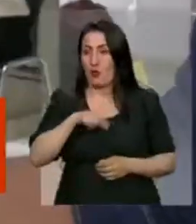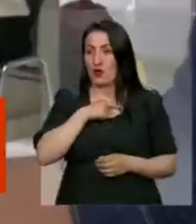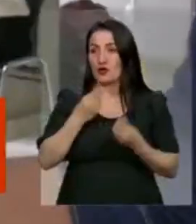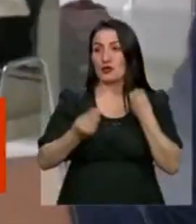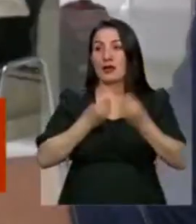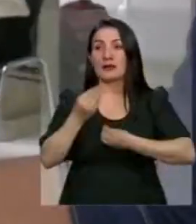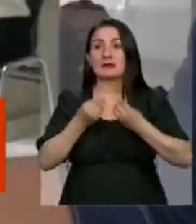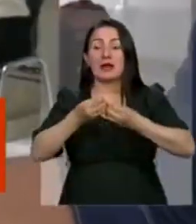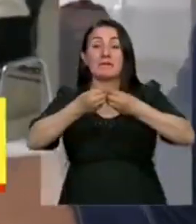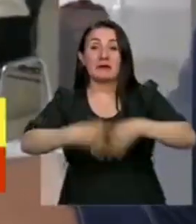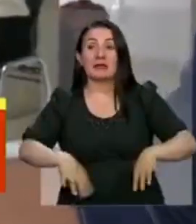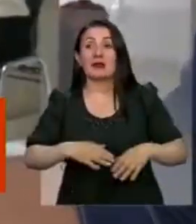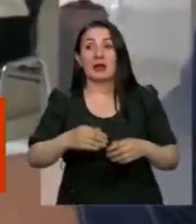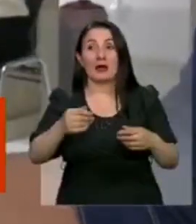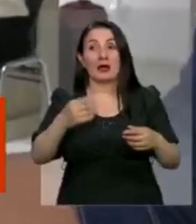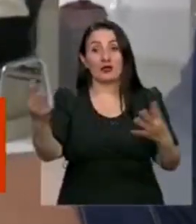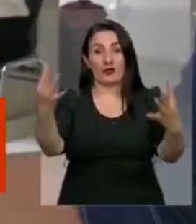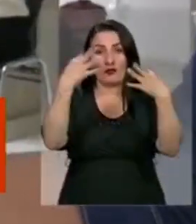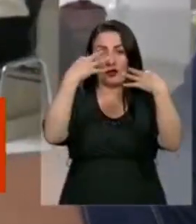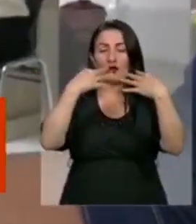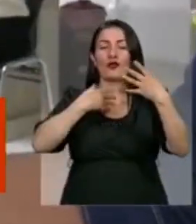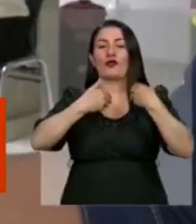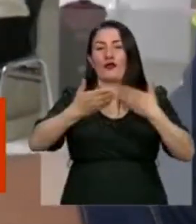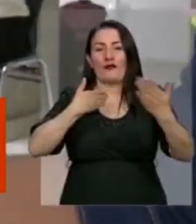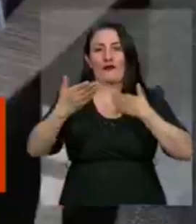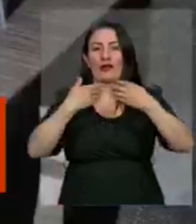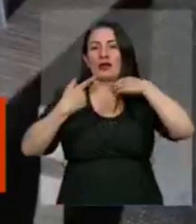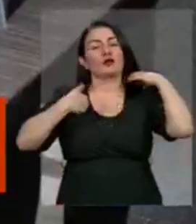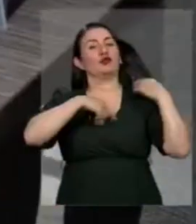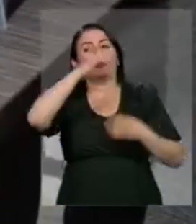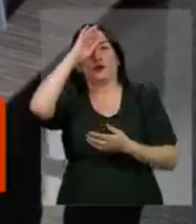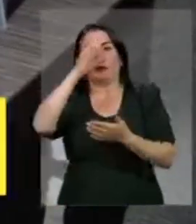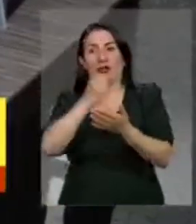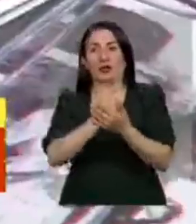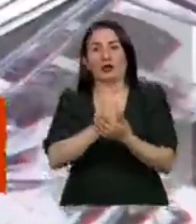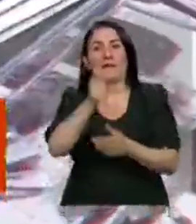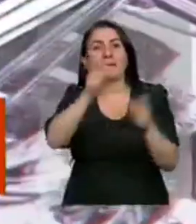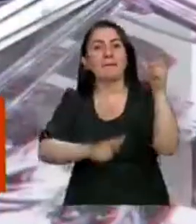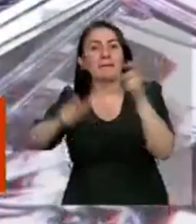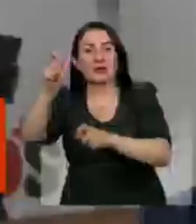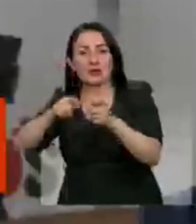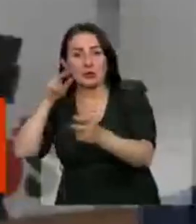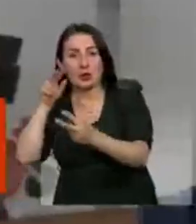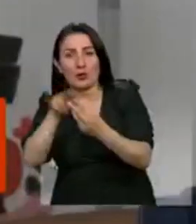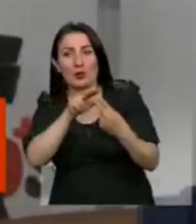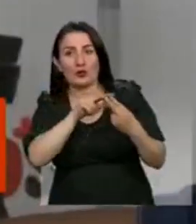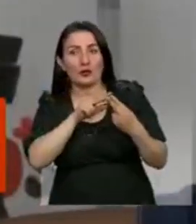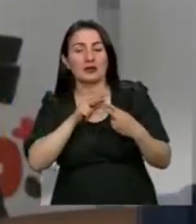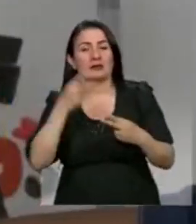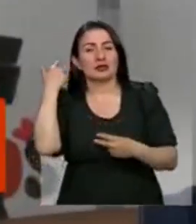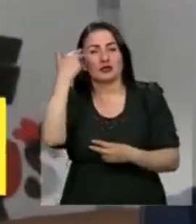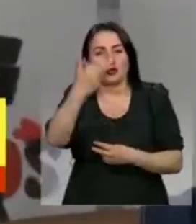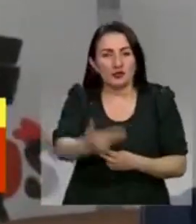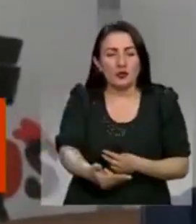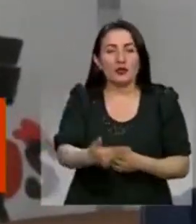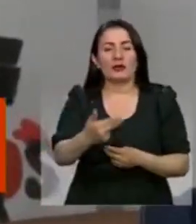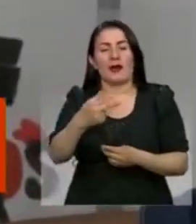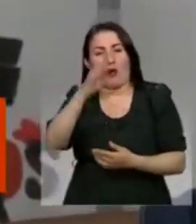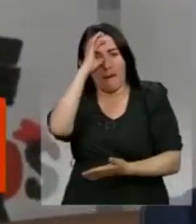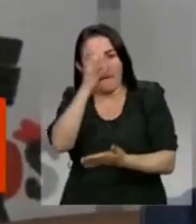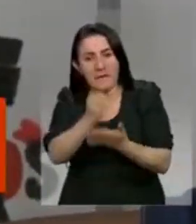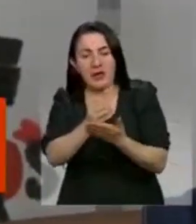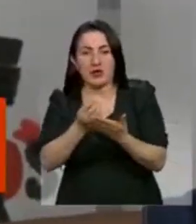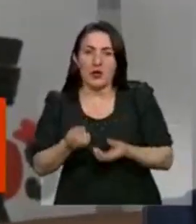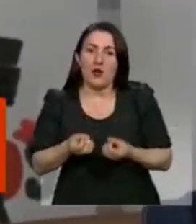que se ha perdido para que la audiencia pueda volver a confiar en nosotros y nuestro criterio. De que las personas conozcan nuestras historias, nuestros puntos de